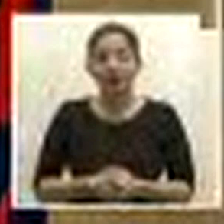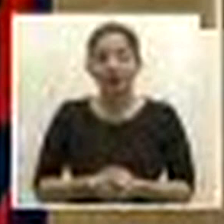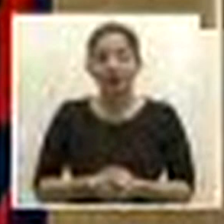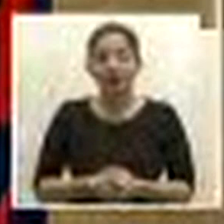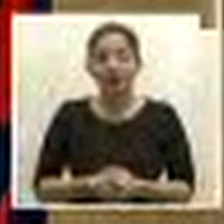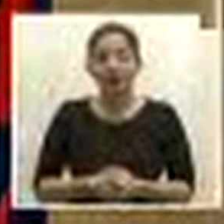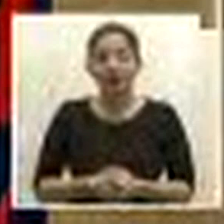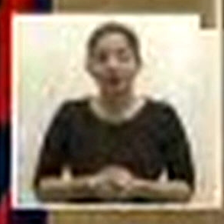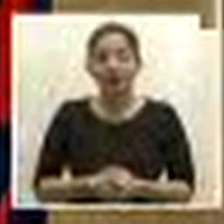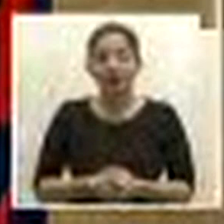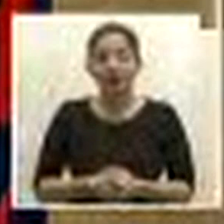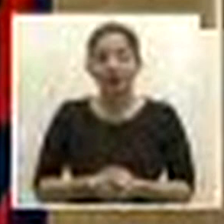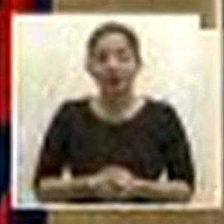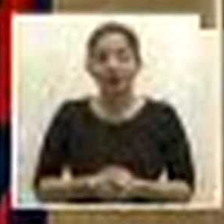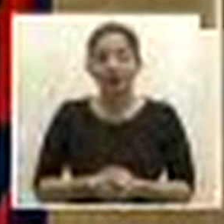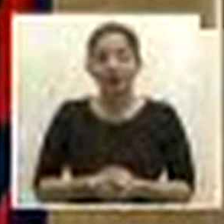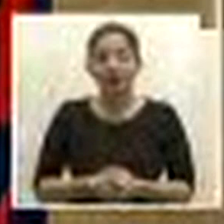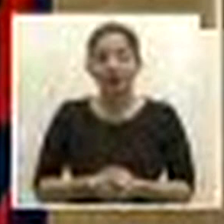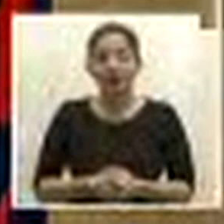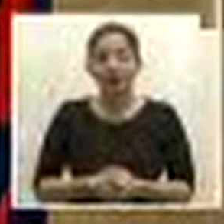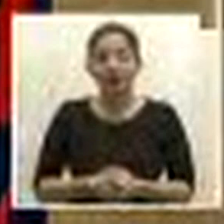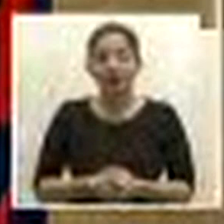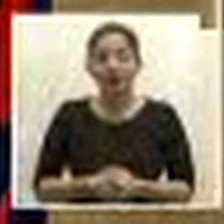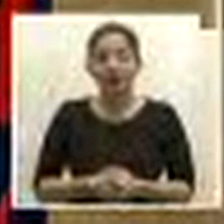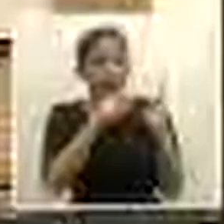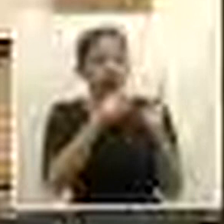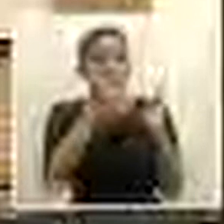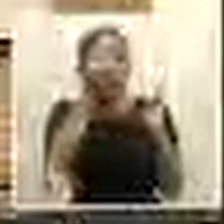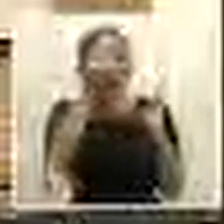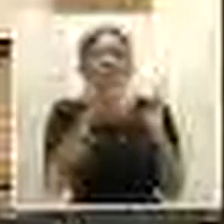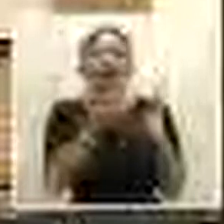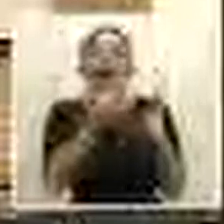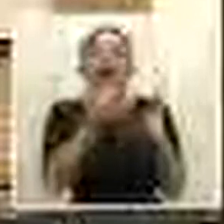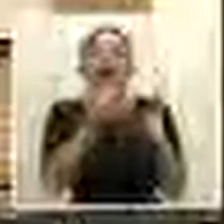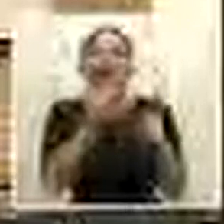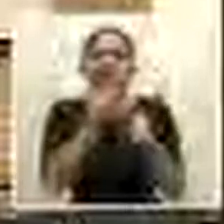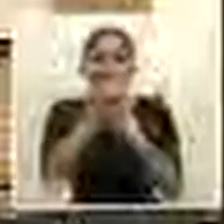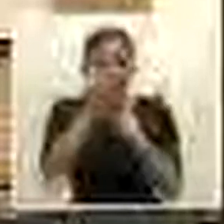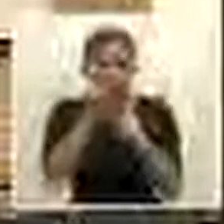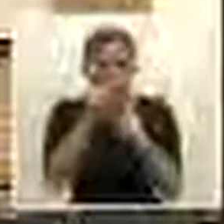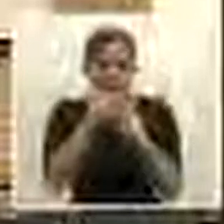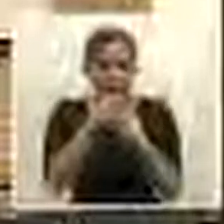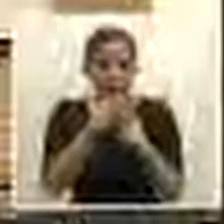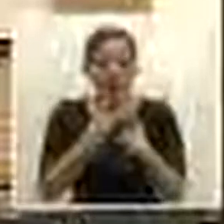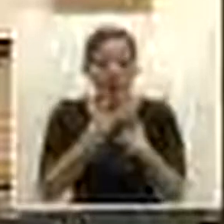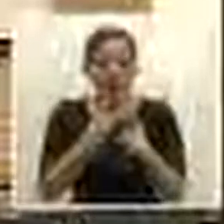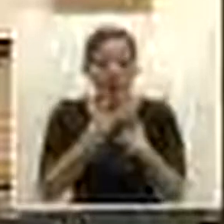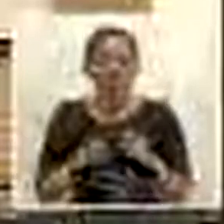Ulloa de Repretel. Por favor, colega, indicar a quién estaría dirigida su consulta.